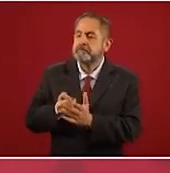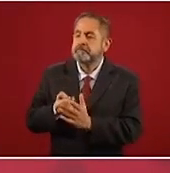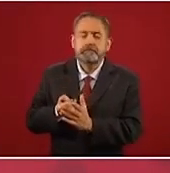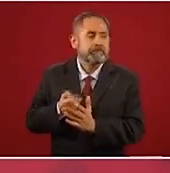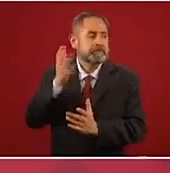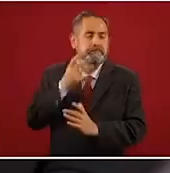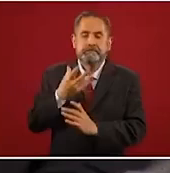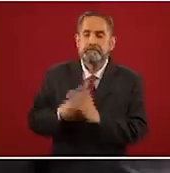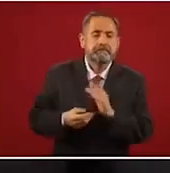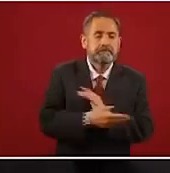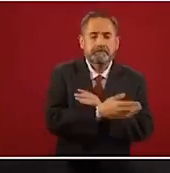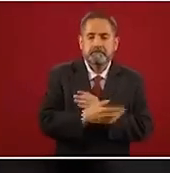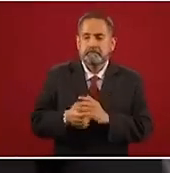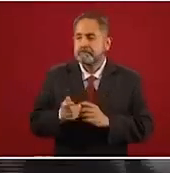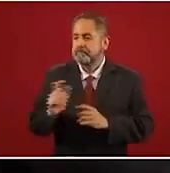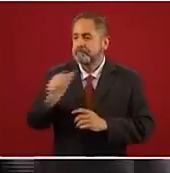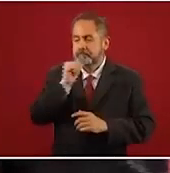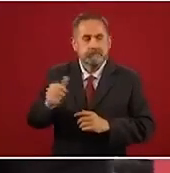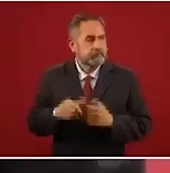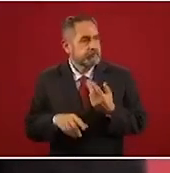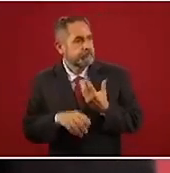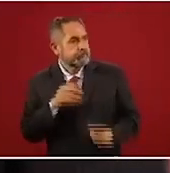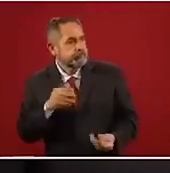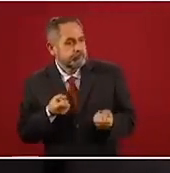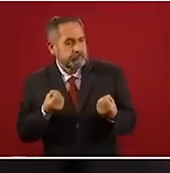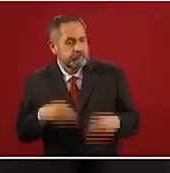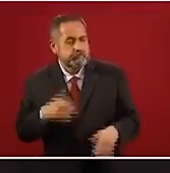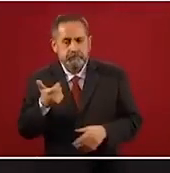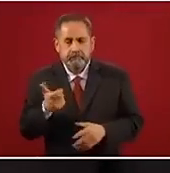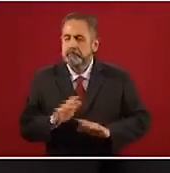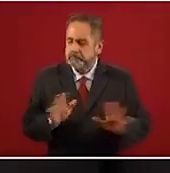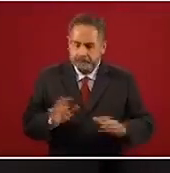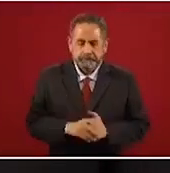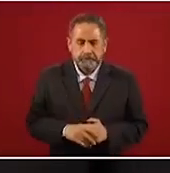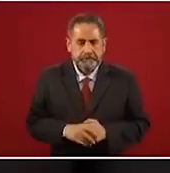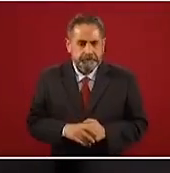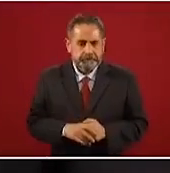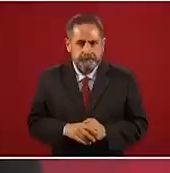así como la de ayer, pero de dinero.